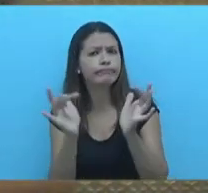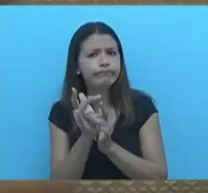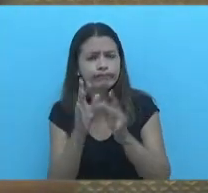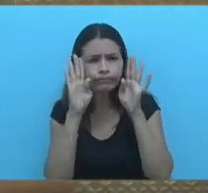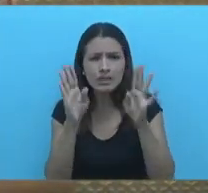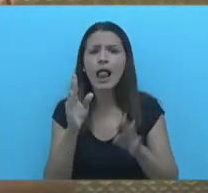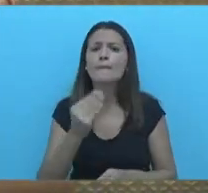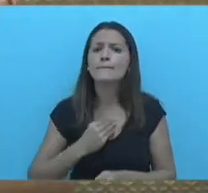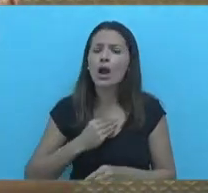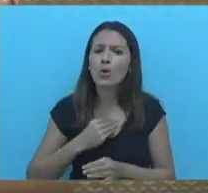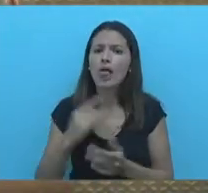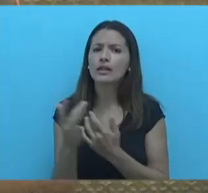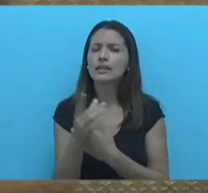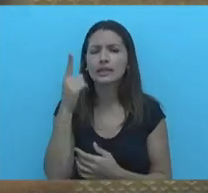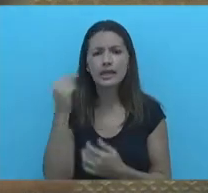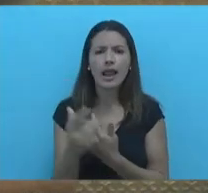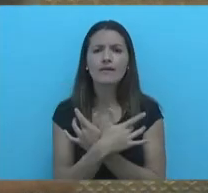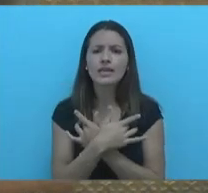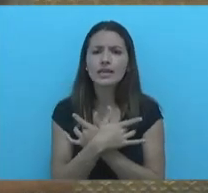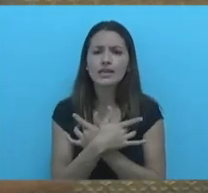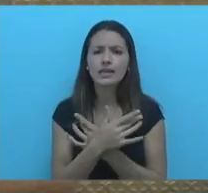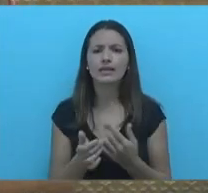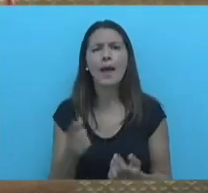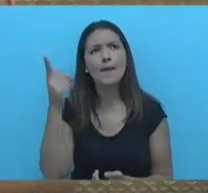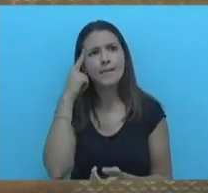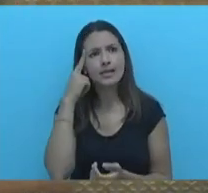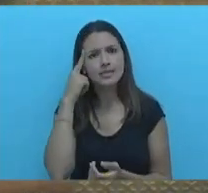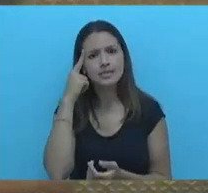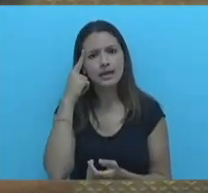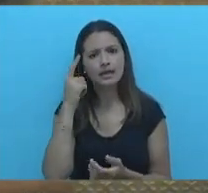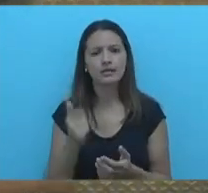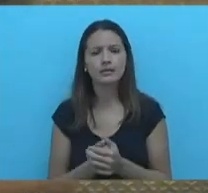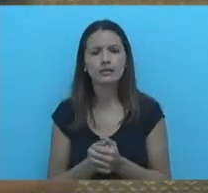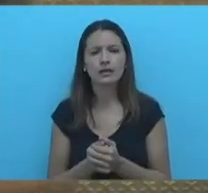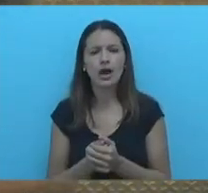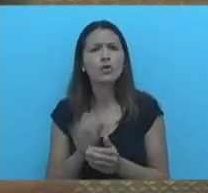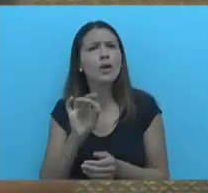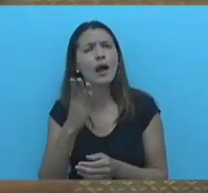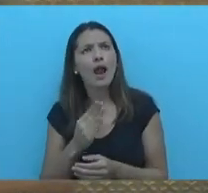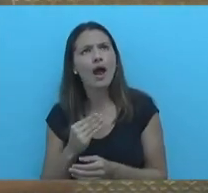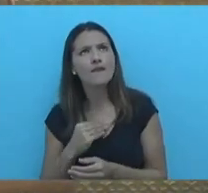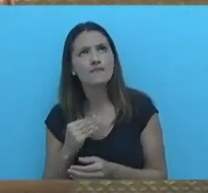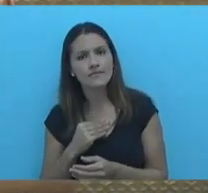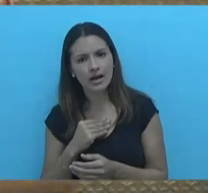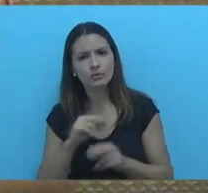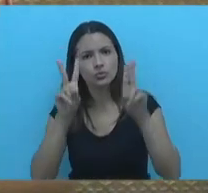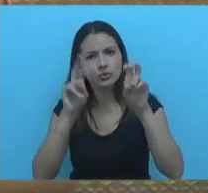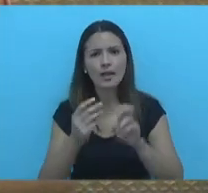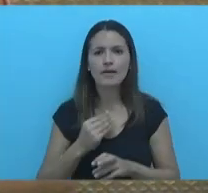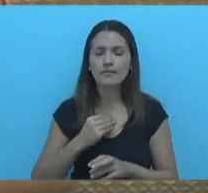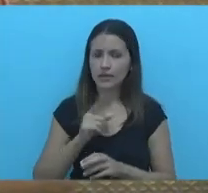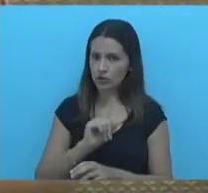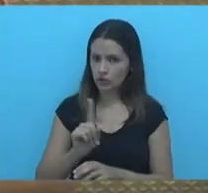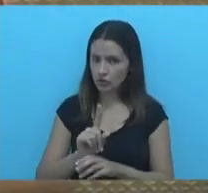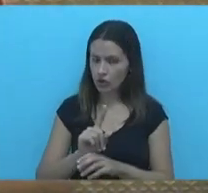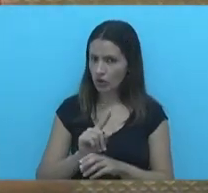Inmaculada Concepción corresponde supuestamente a una cuestión filosófica, a una cuestión religiosa. No, fue una